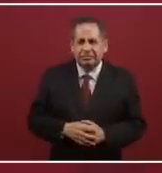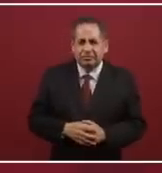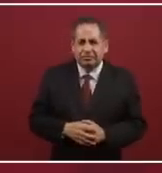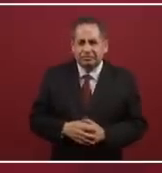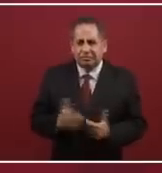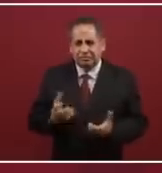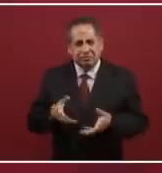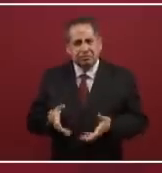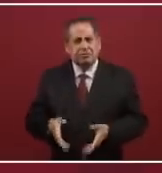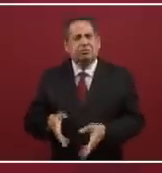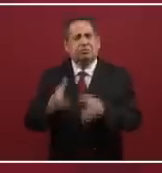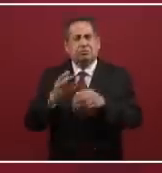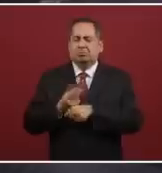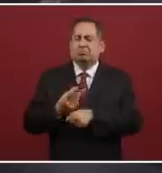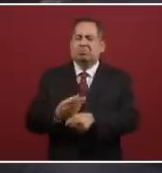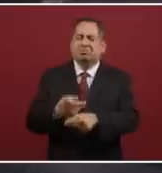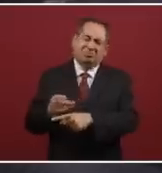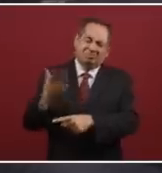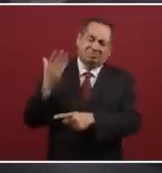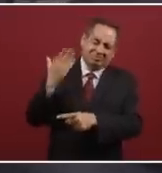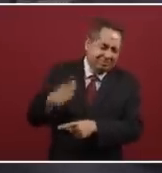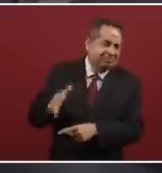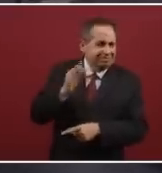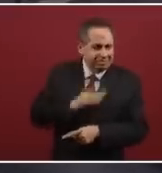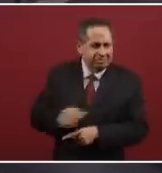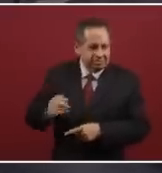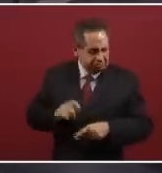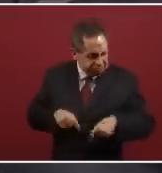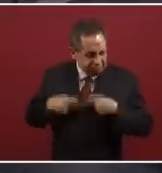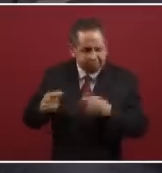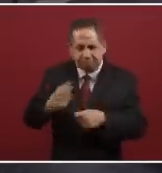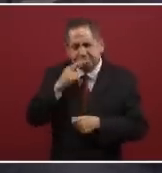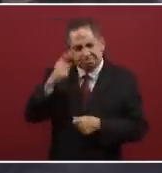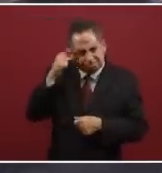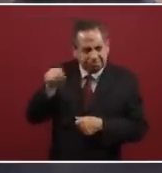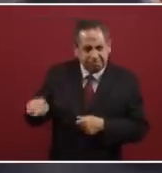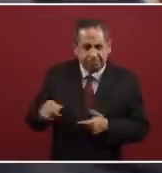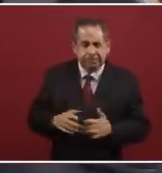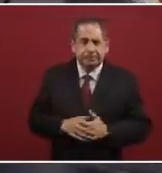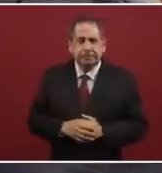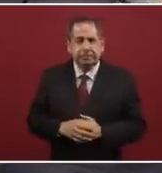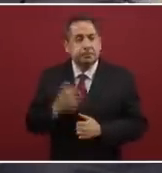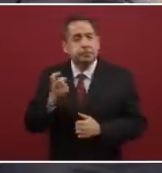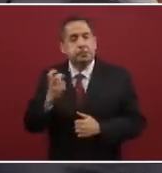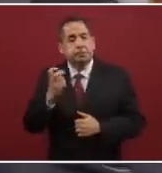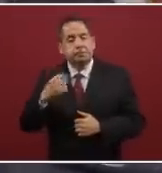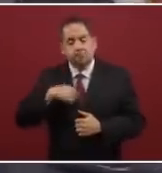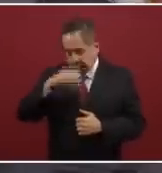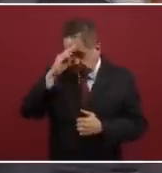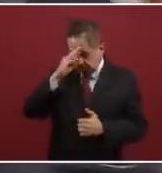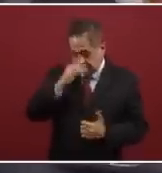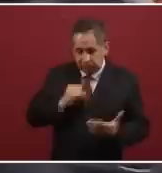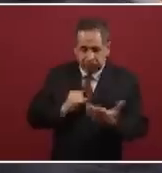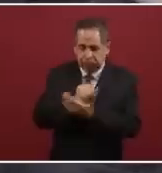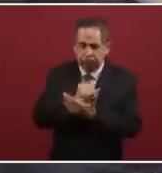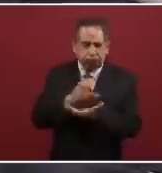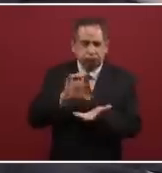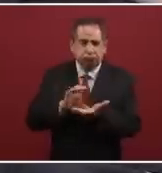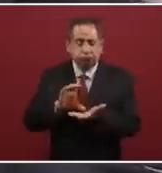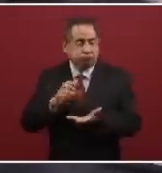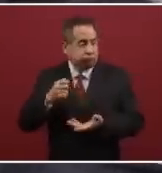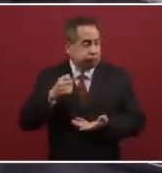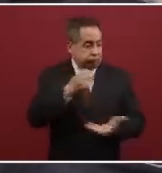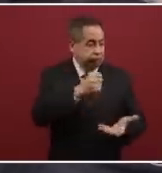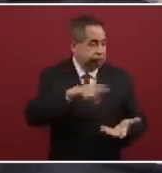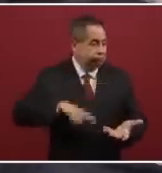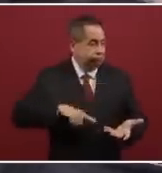hacer un camino? Pues por eso se decide entregarle los fondos